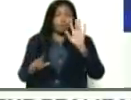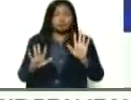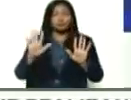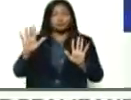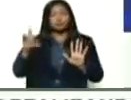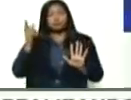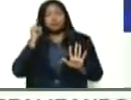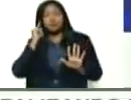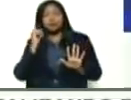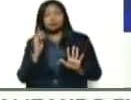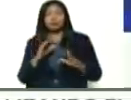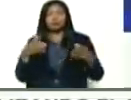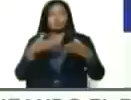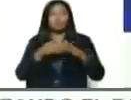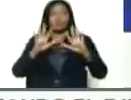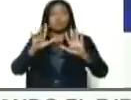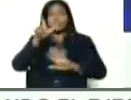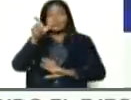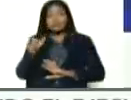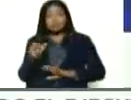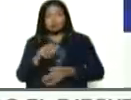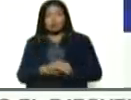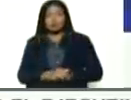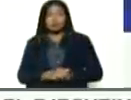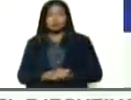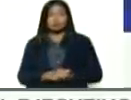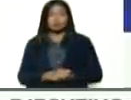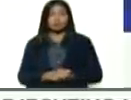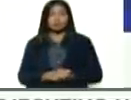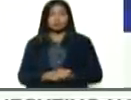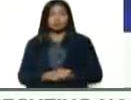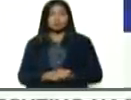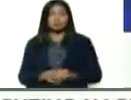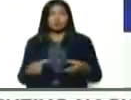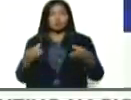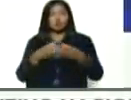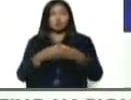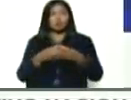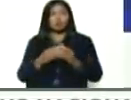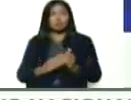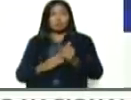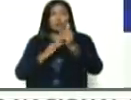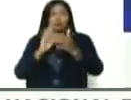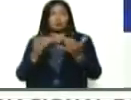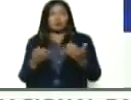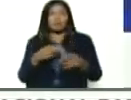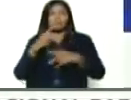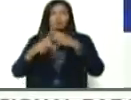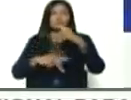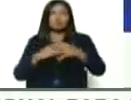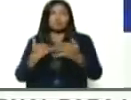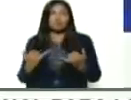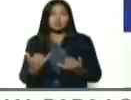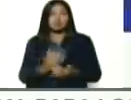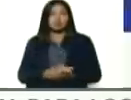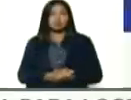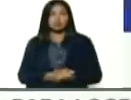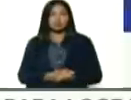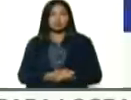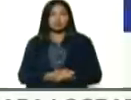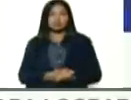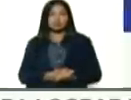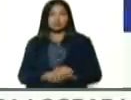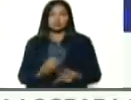comisión de diez qué es la comisión electoral rectora del proceso de